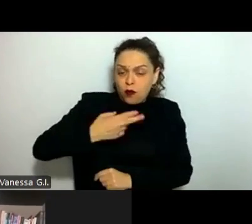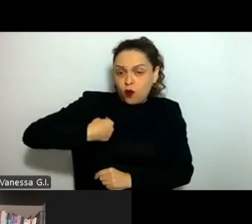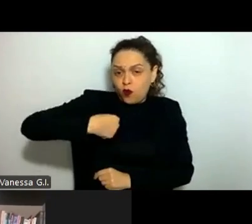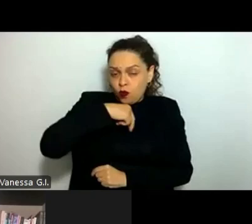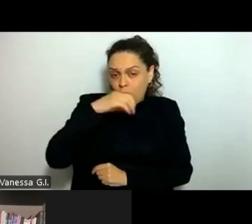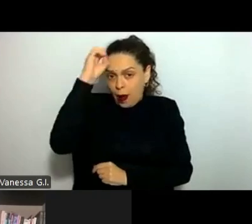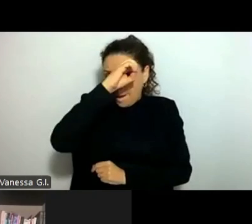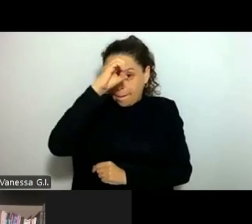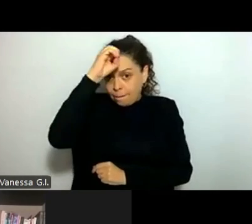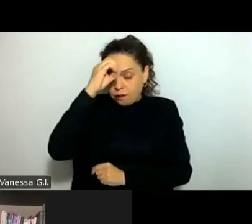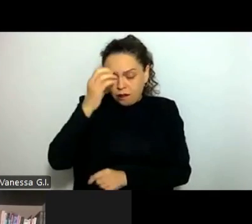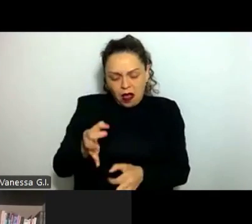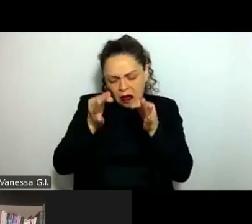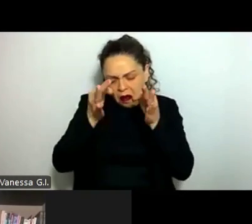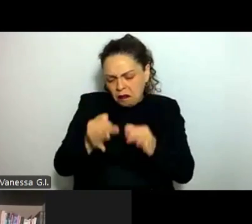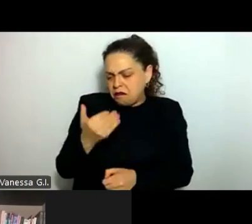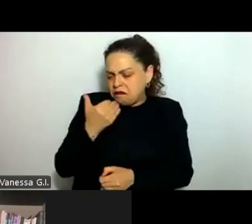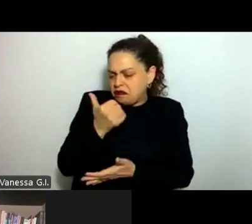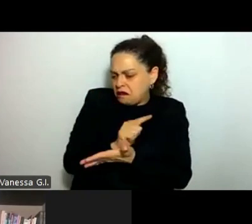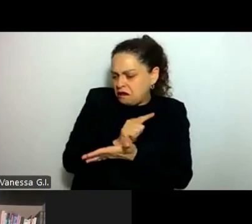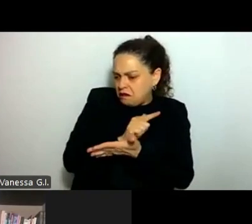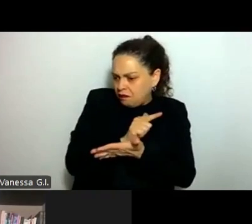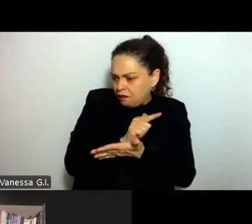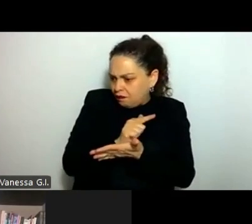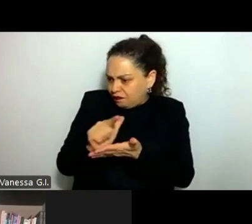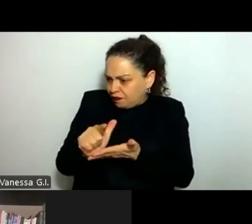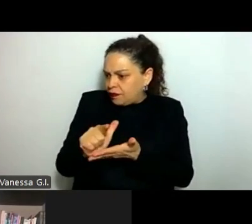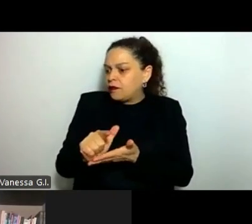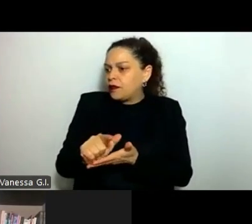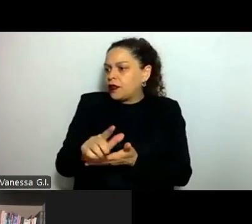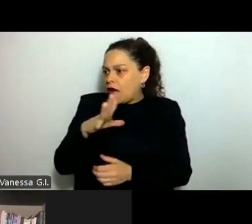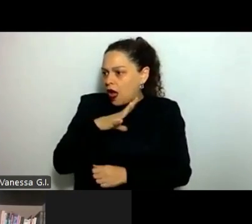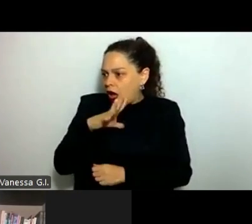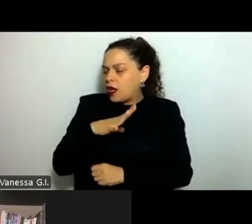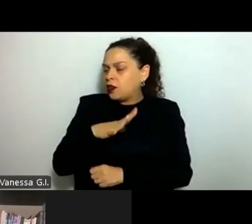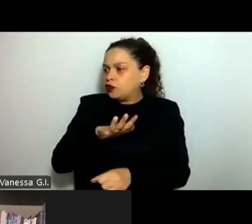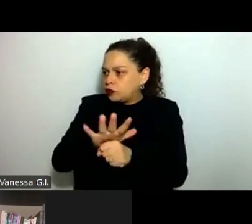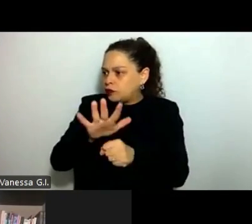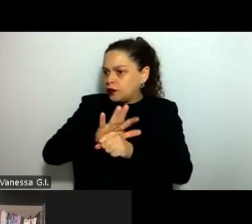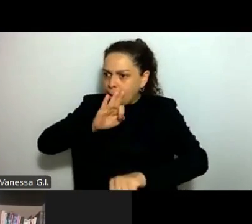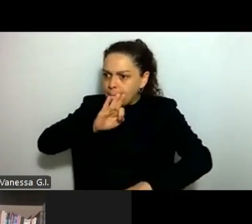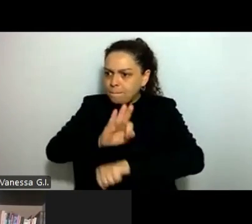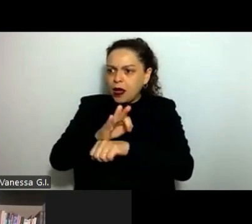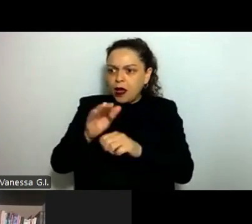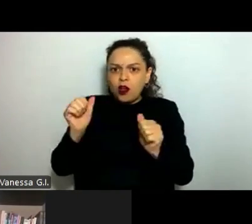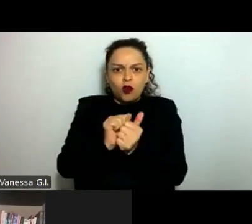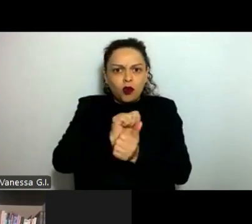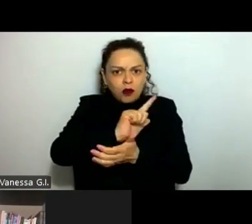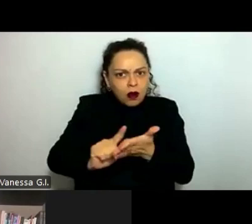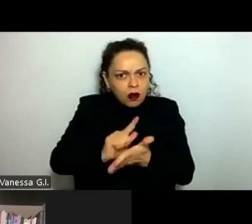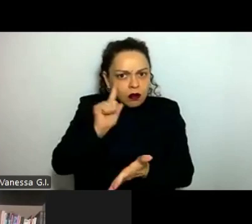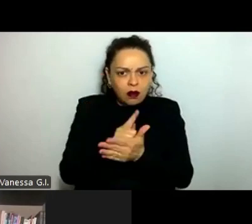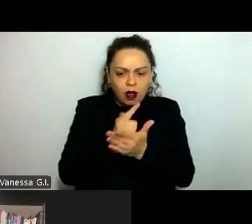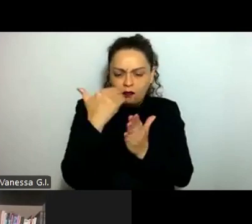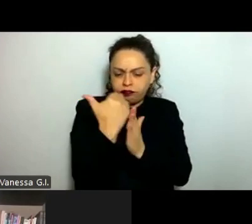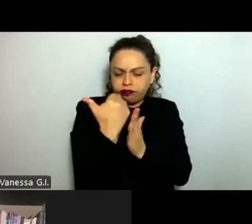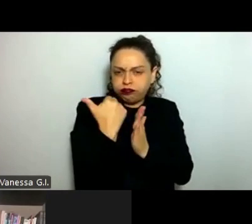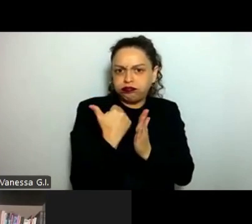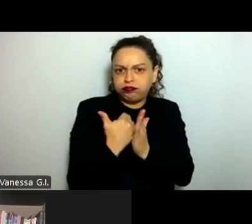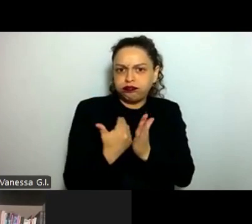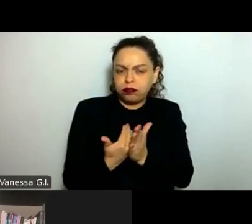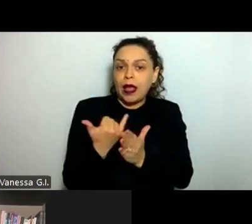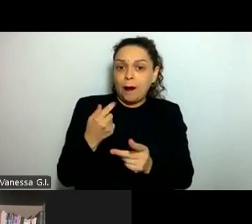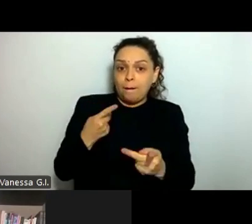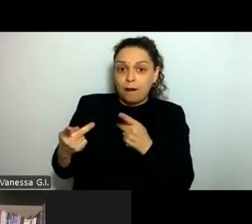son pulcros, tanto en el sustento jurídico como en su elaboración técnica. Si